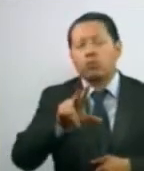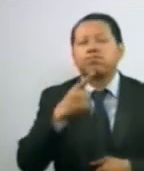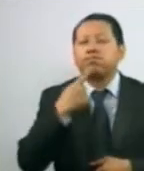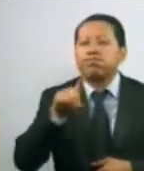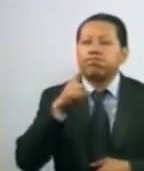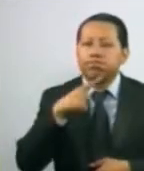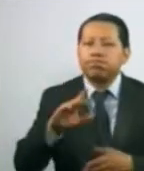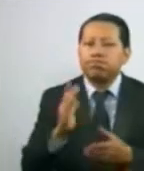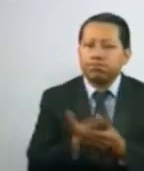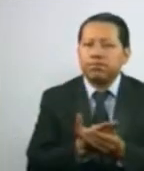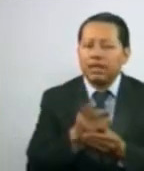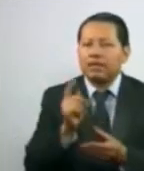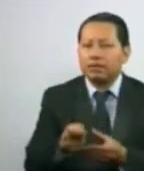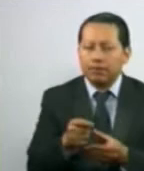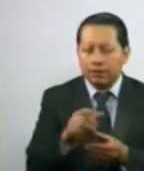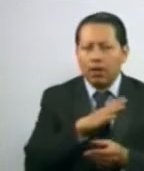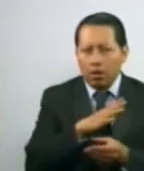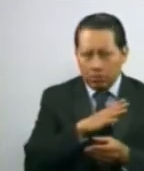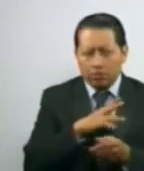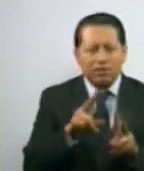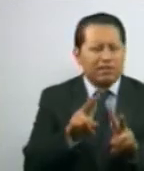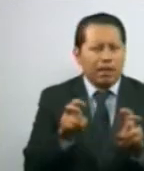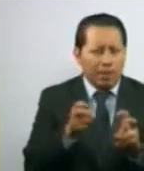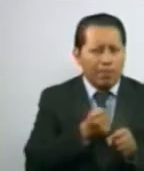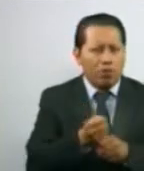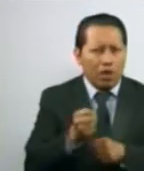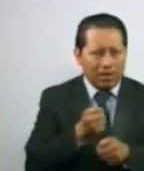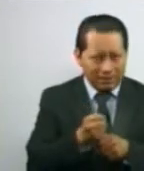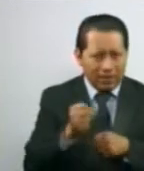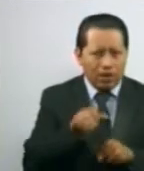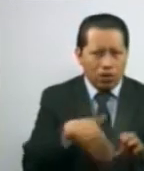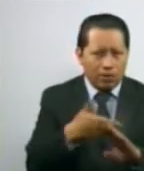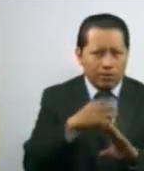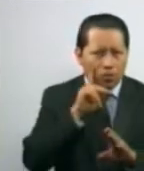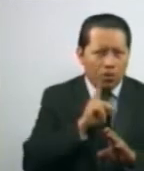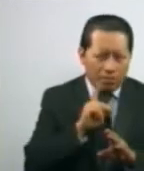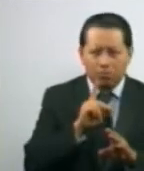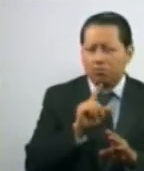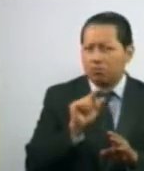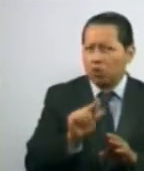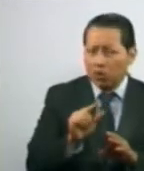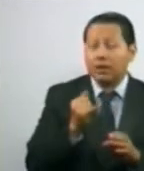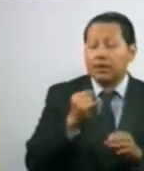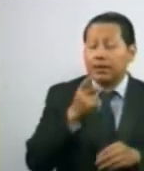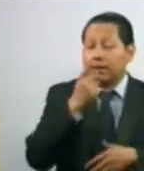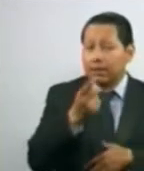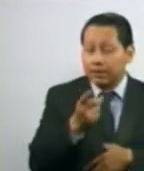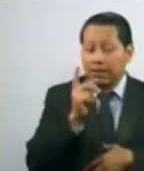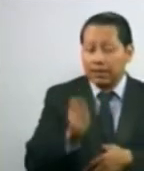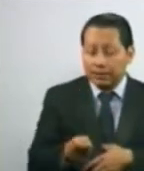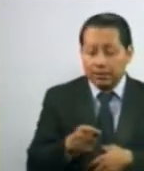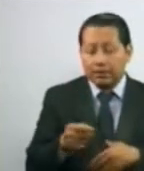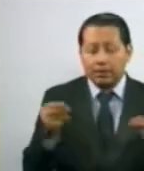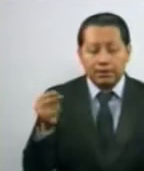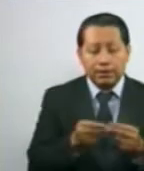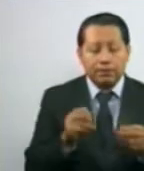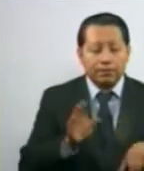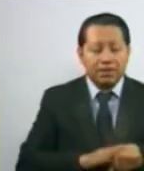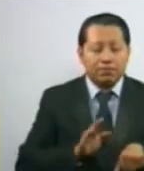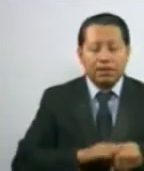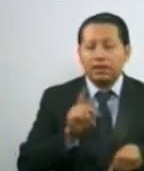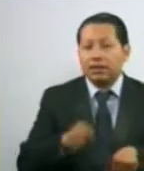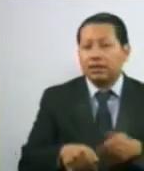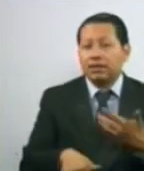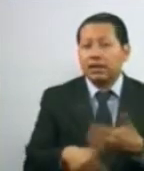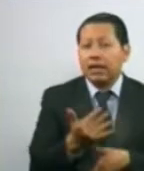de los cuales pocos son en materia de violencia de género, y también, hay que decirlo, se requirió tan solo